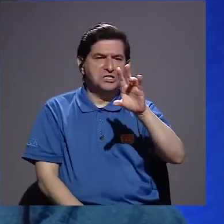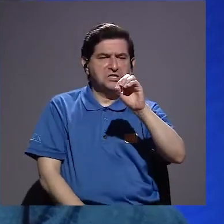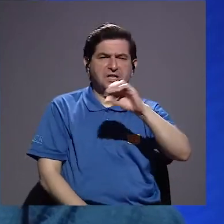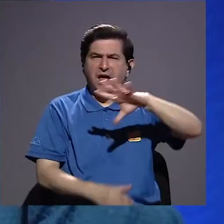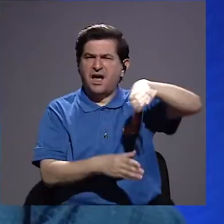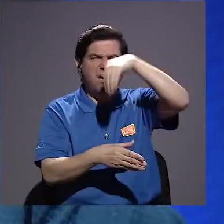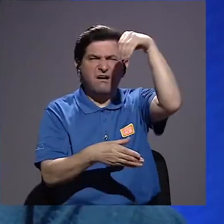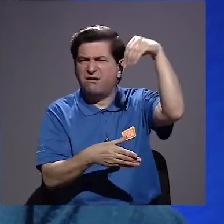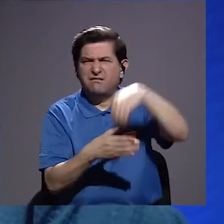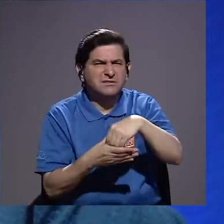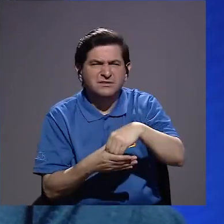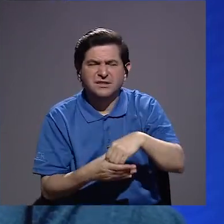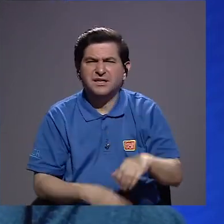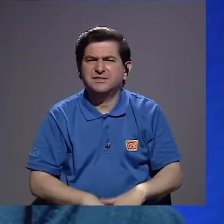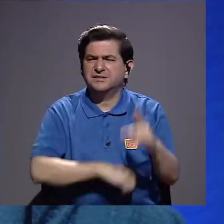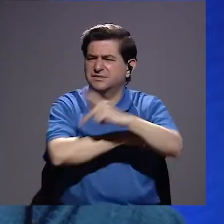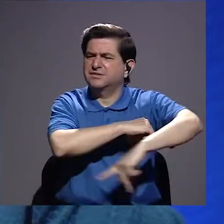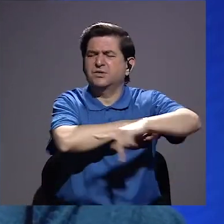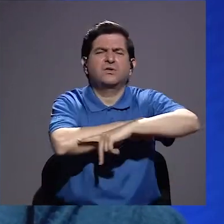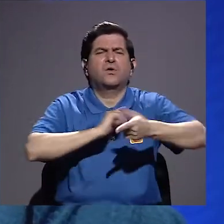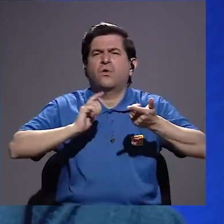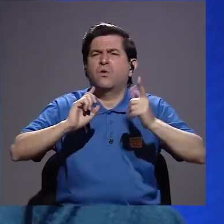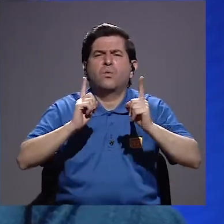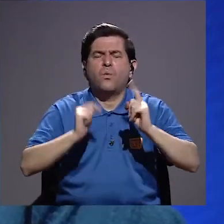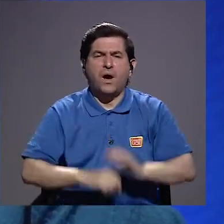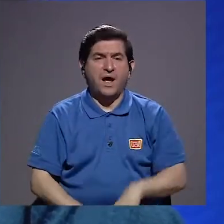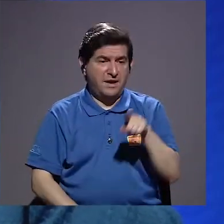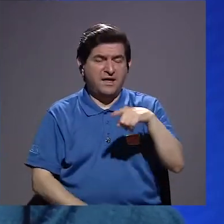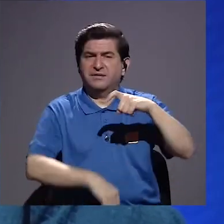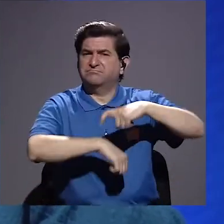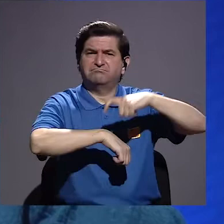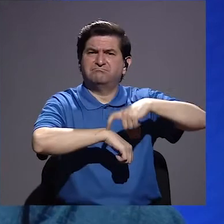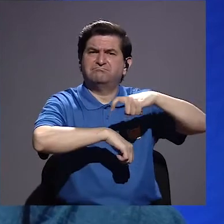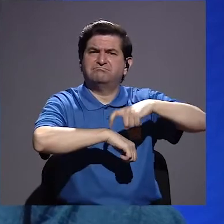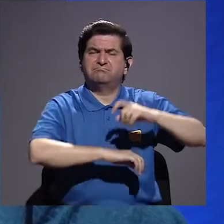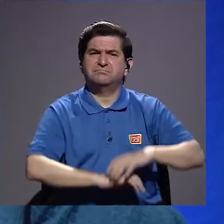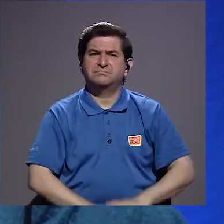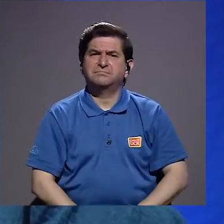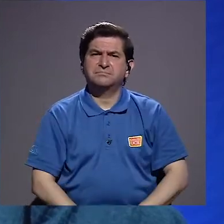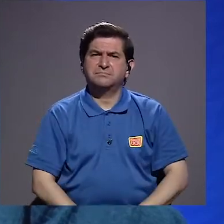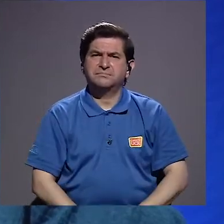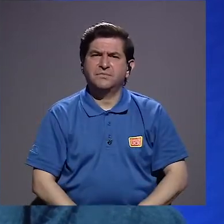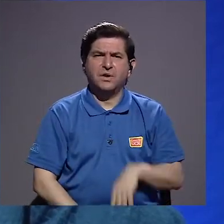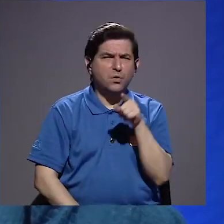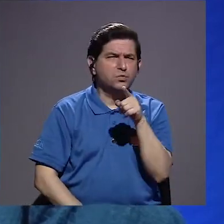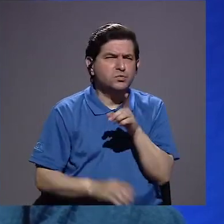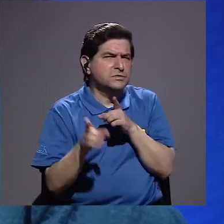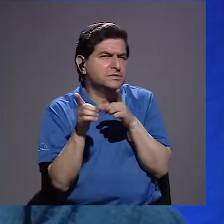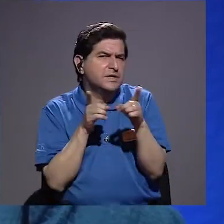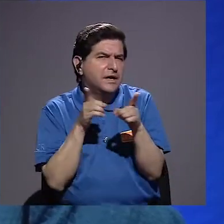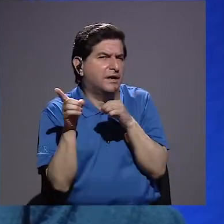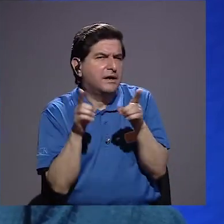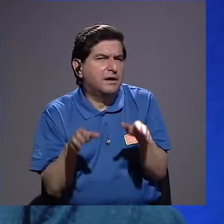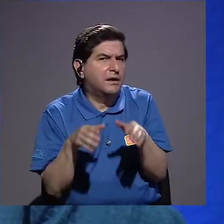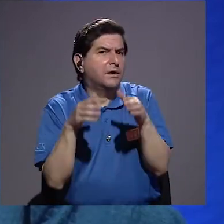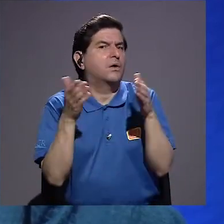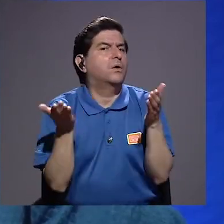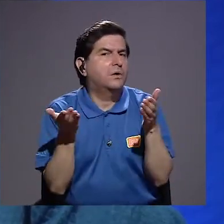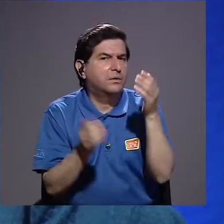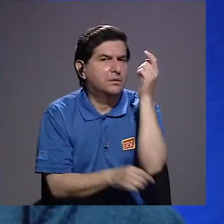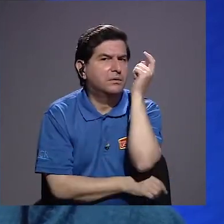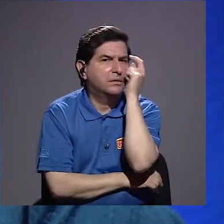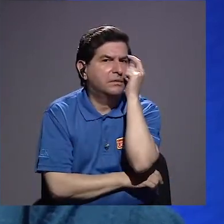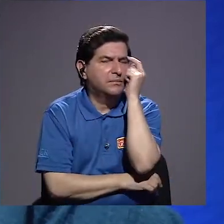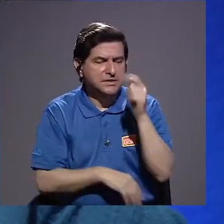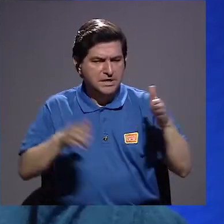que se vivía en el país en esos años? ¿Cómo lo describiría con relación a la